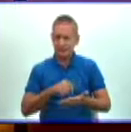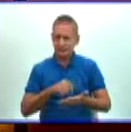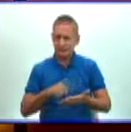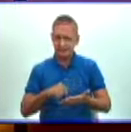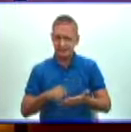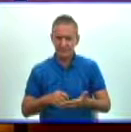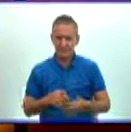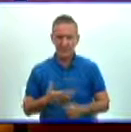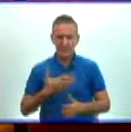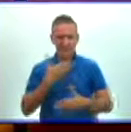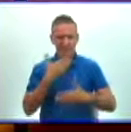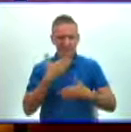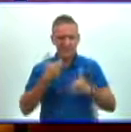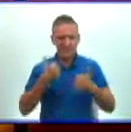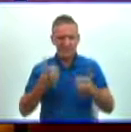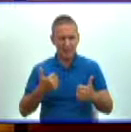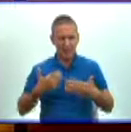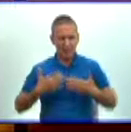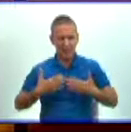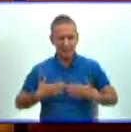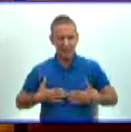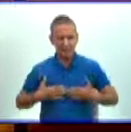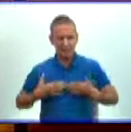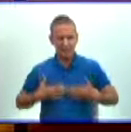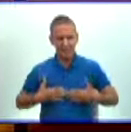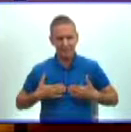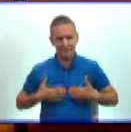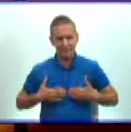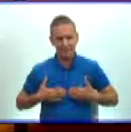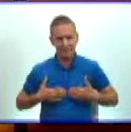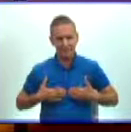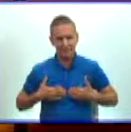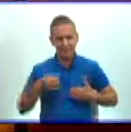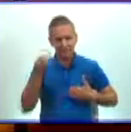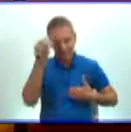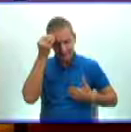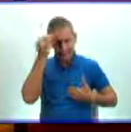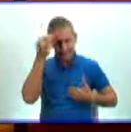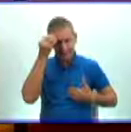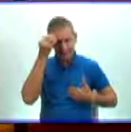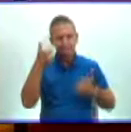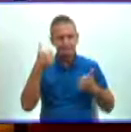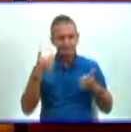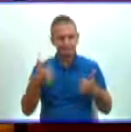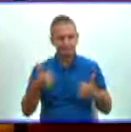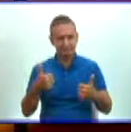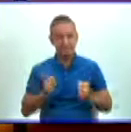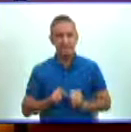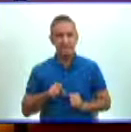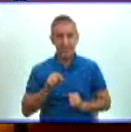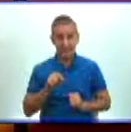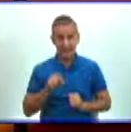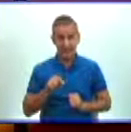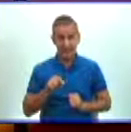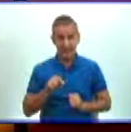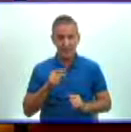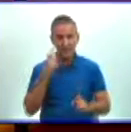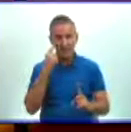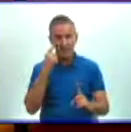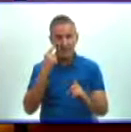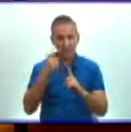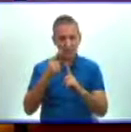mucho más tranquilos, mucho más claros. Esa ha sido también la